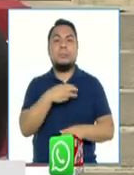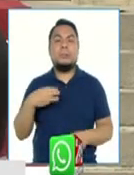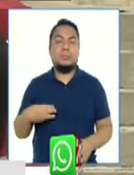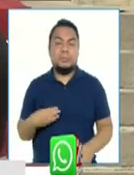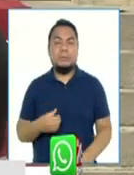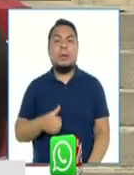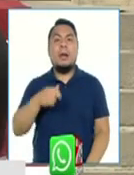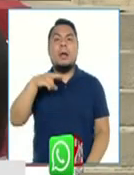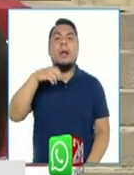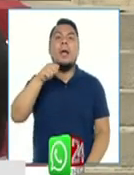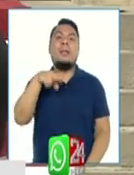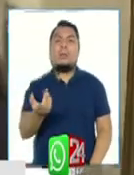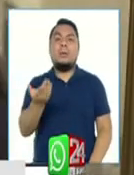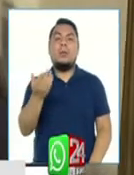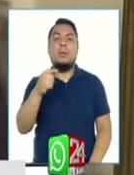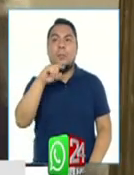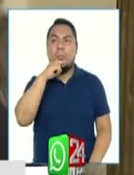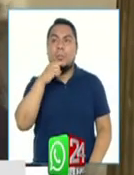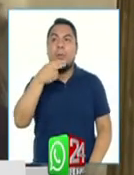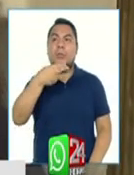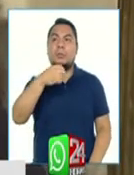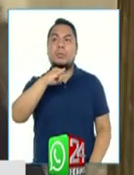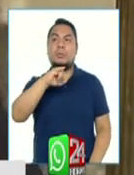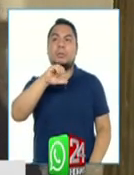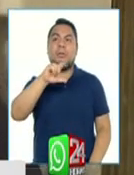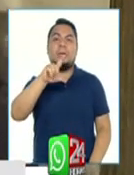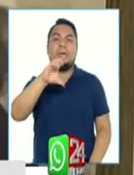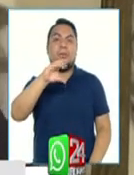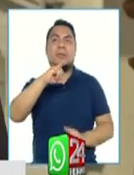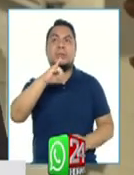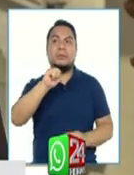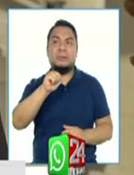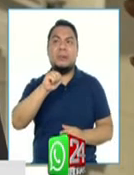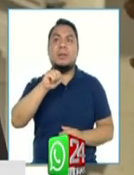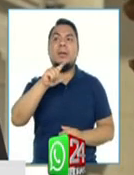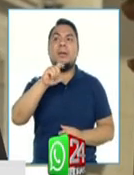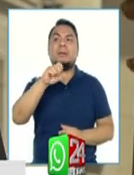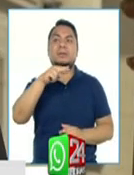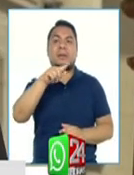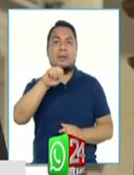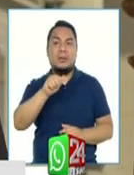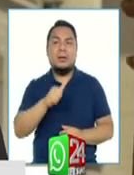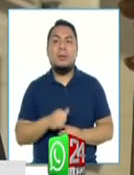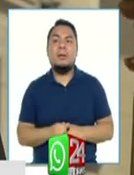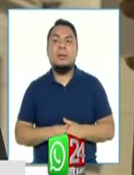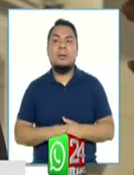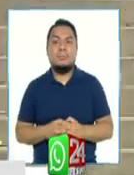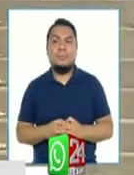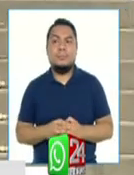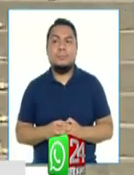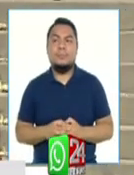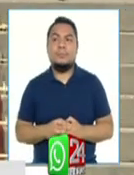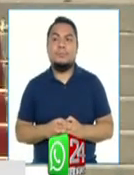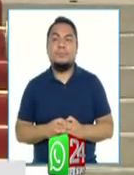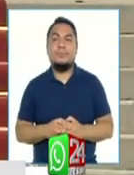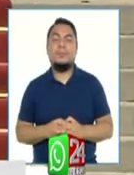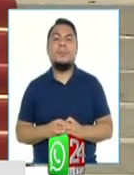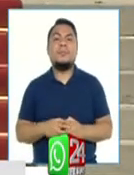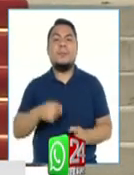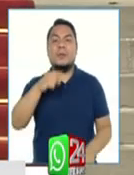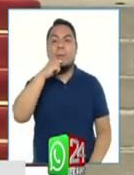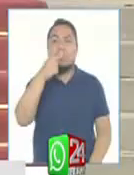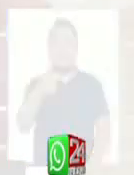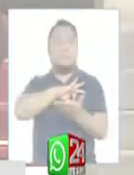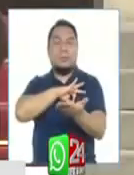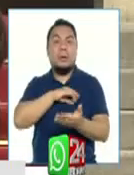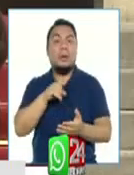gobierno de Alejandro Toledo, en Vivienda, Hilda Sandoval, en Mujer, Patricia Tuyet, en Ambiente, Lizeth